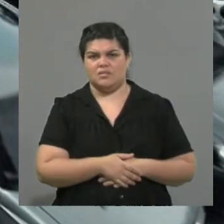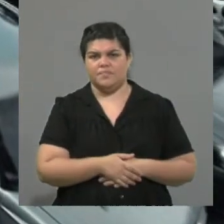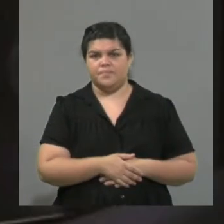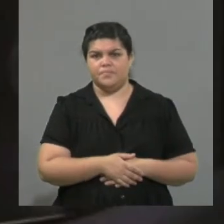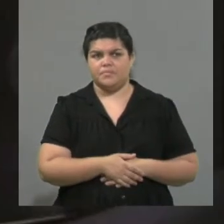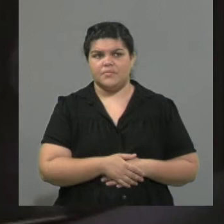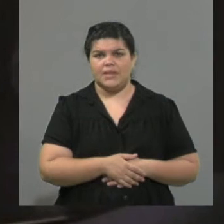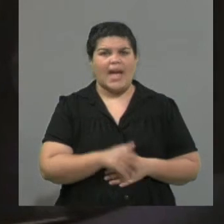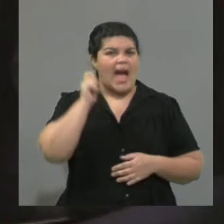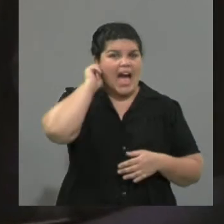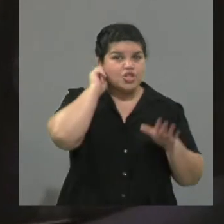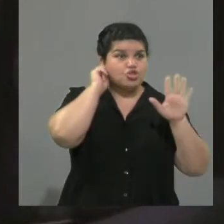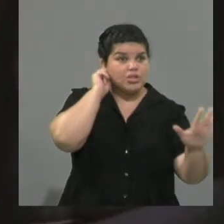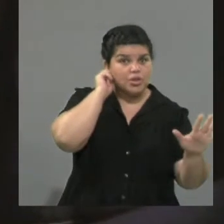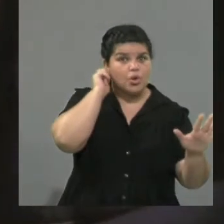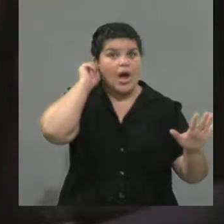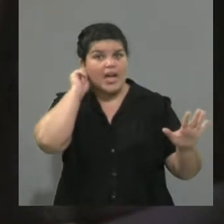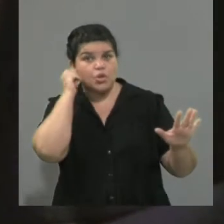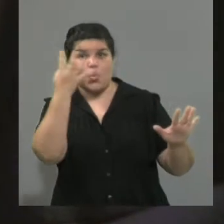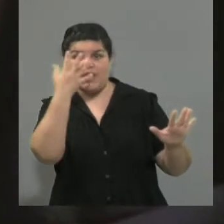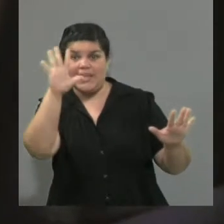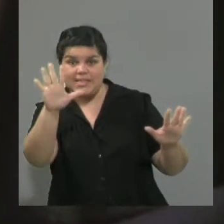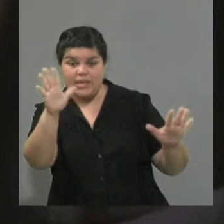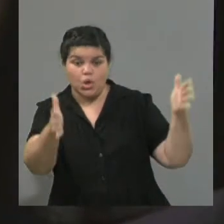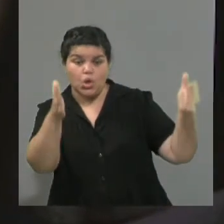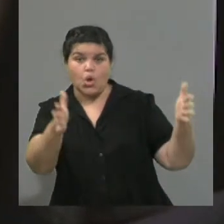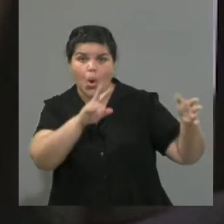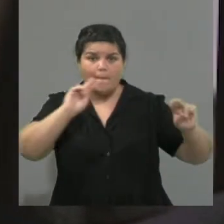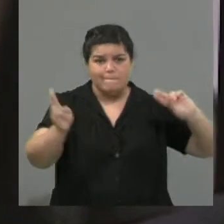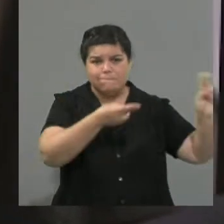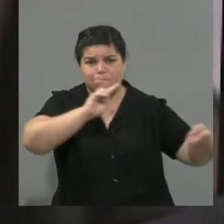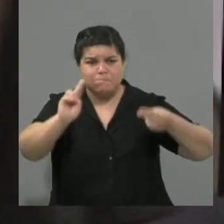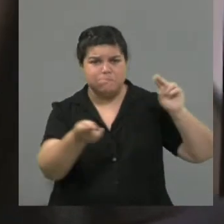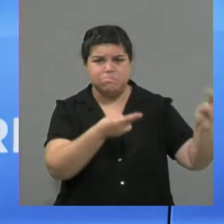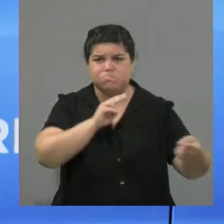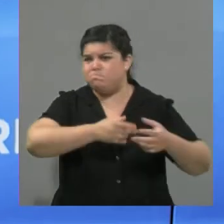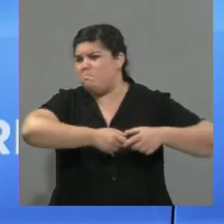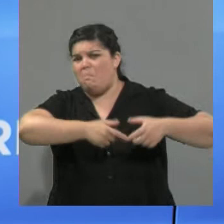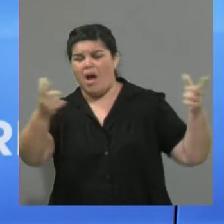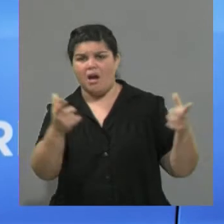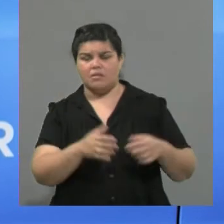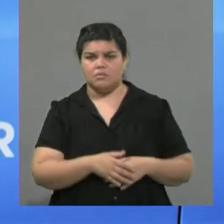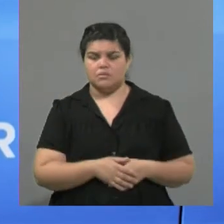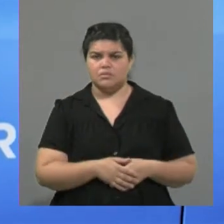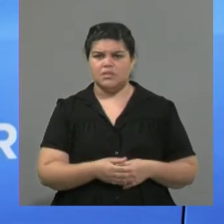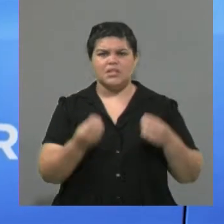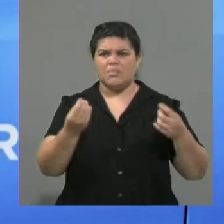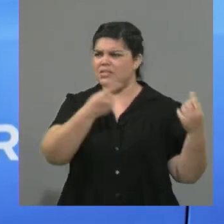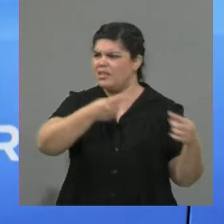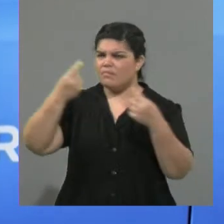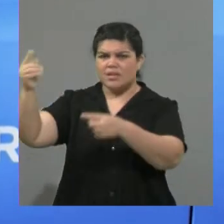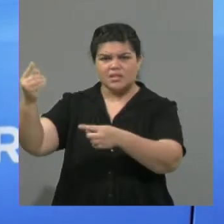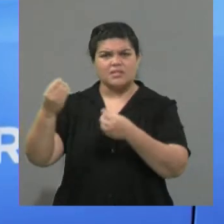los 45 años de edad. Esto es porque además no contemplamos todos